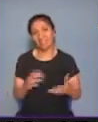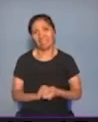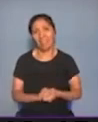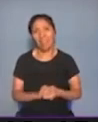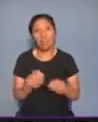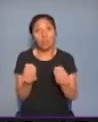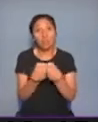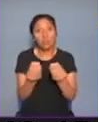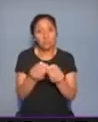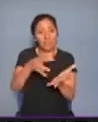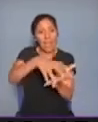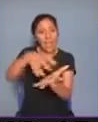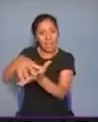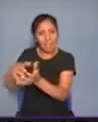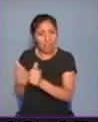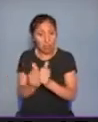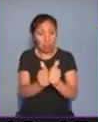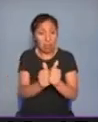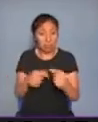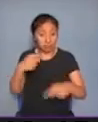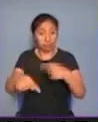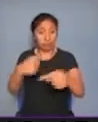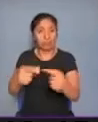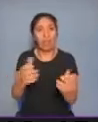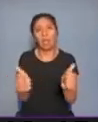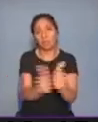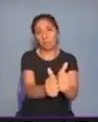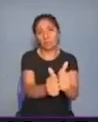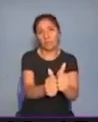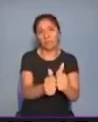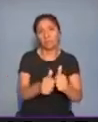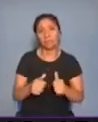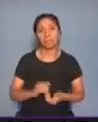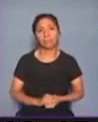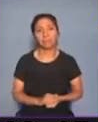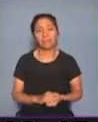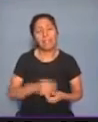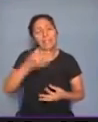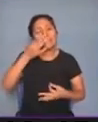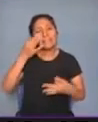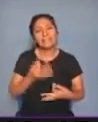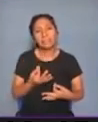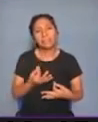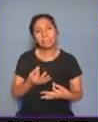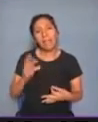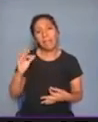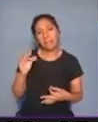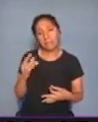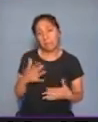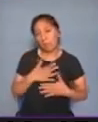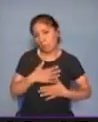empresas nos acompañan y nos siguen acompañando en este camino que que la verdad que es difícil pero bueno muy